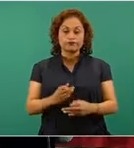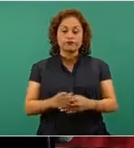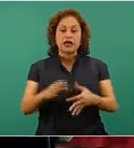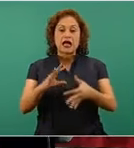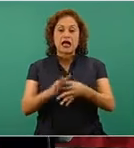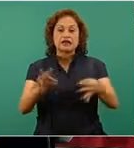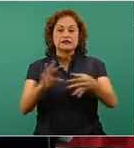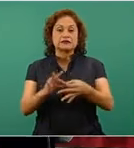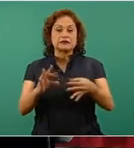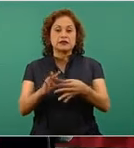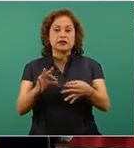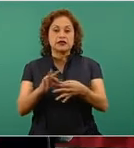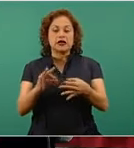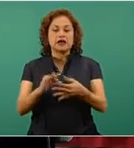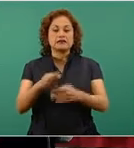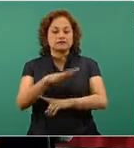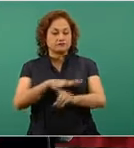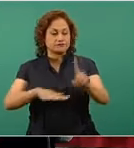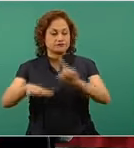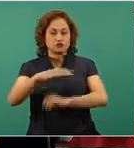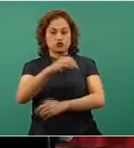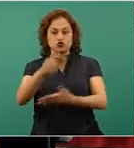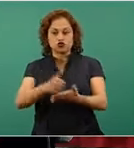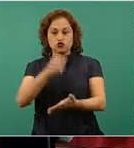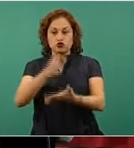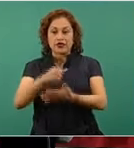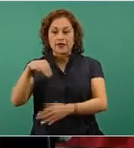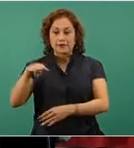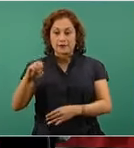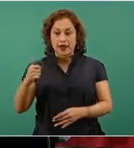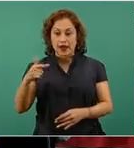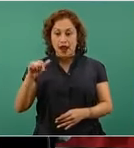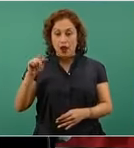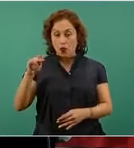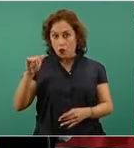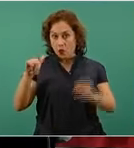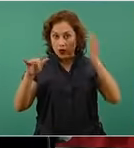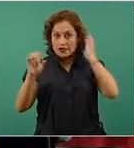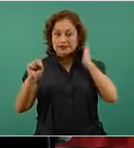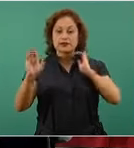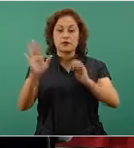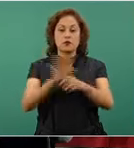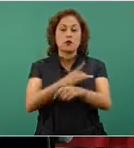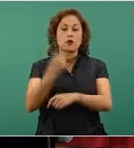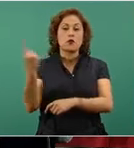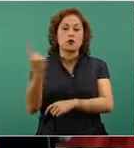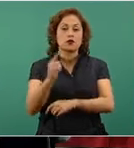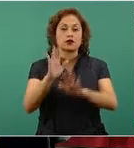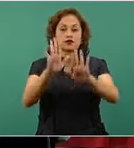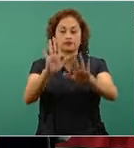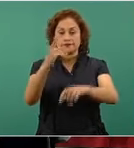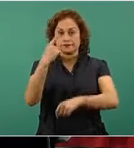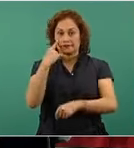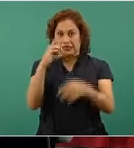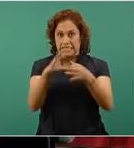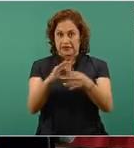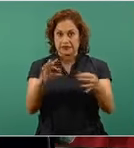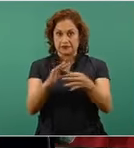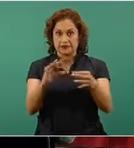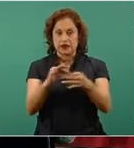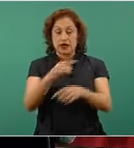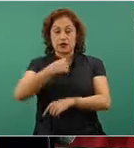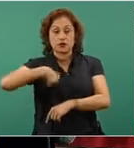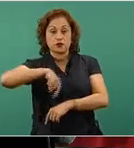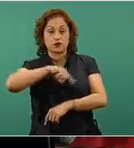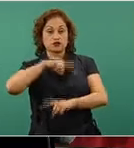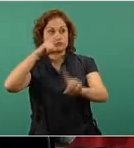la estrategia. Todavía sigo viendo medios de comunicación que hablan de cambios en la estrategia. La estrategia no ha cambiado, la estrategia